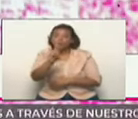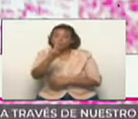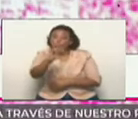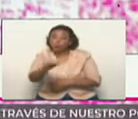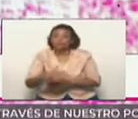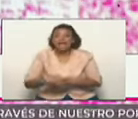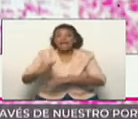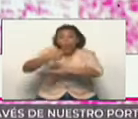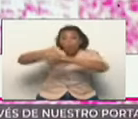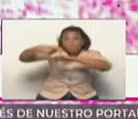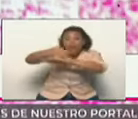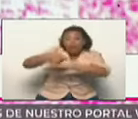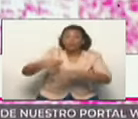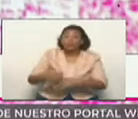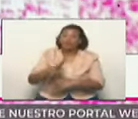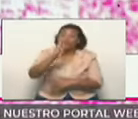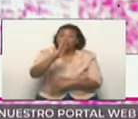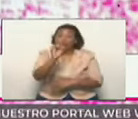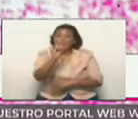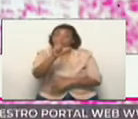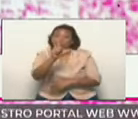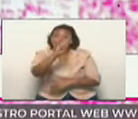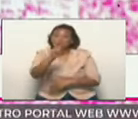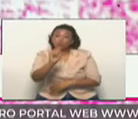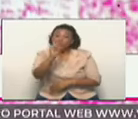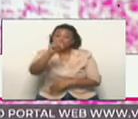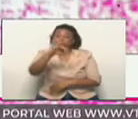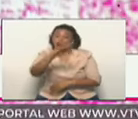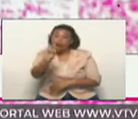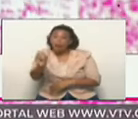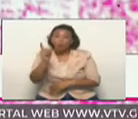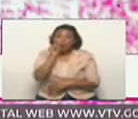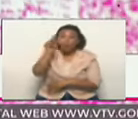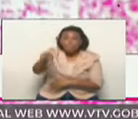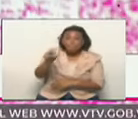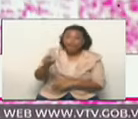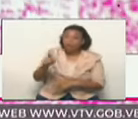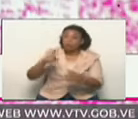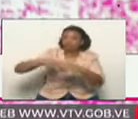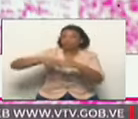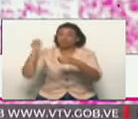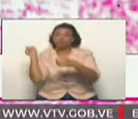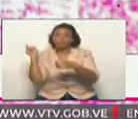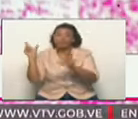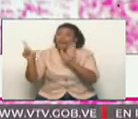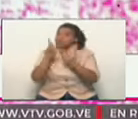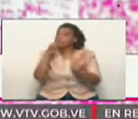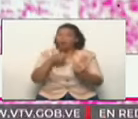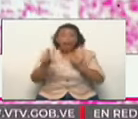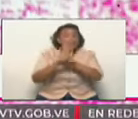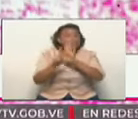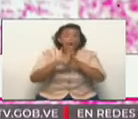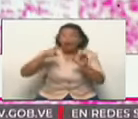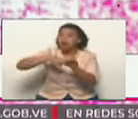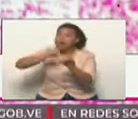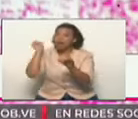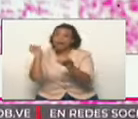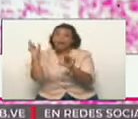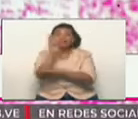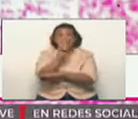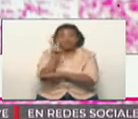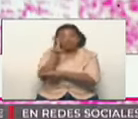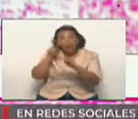del gobierno de Bolsonaro, fue la gran promotora de la exclusión ilegal, totalmente ilegal, de